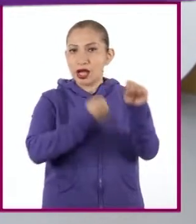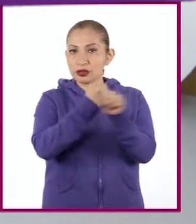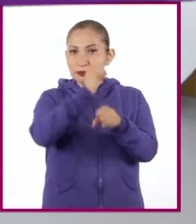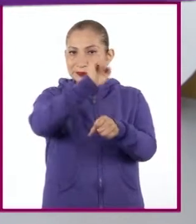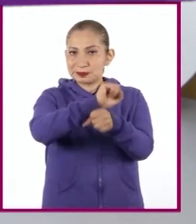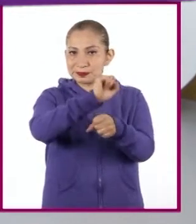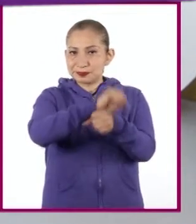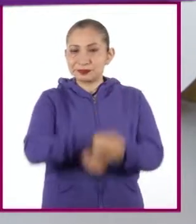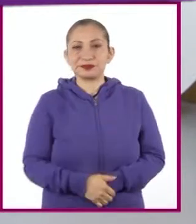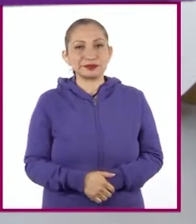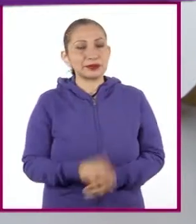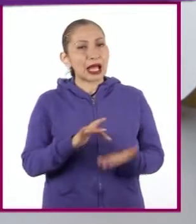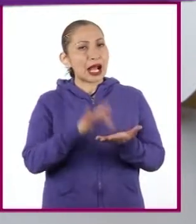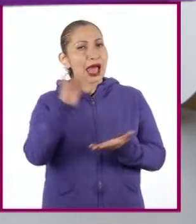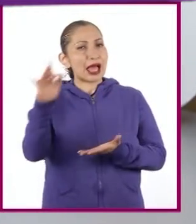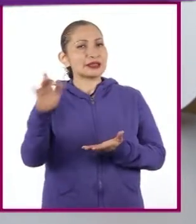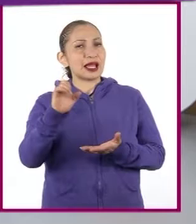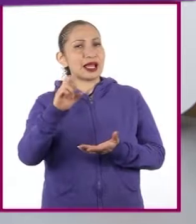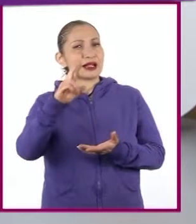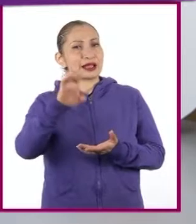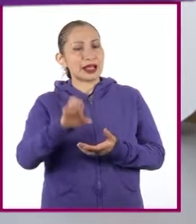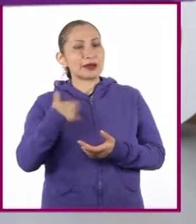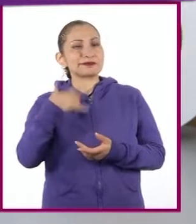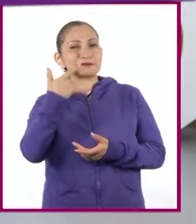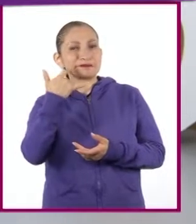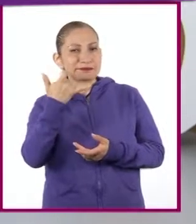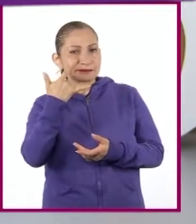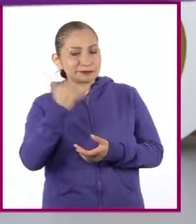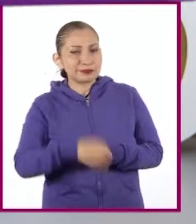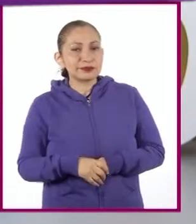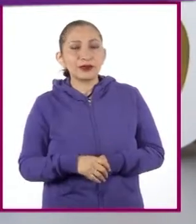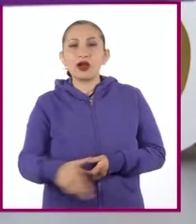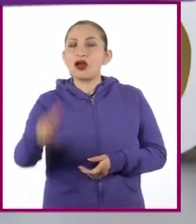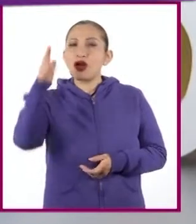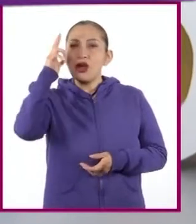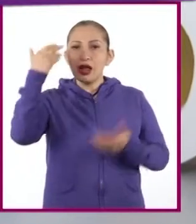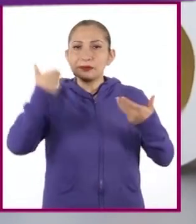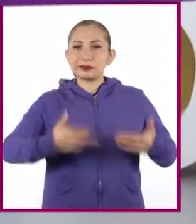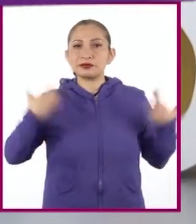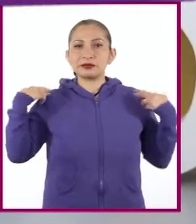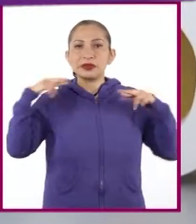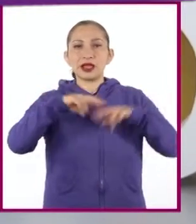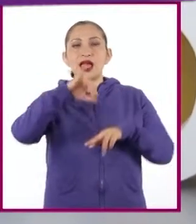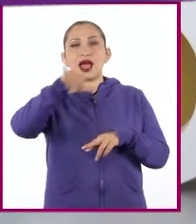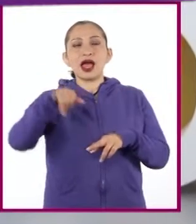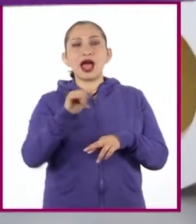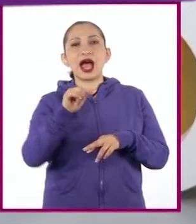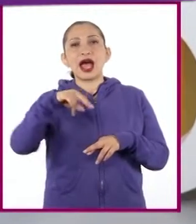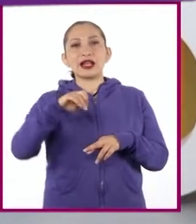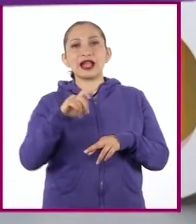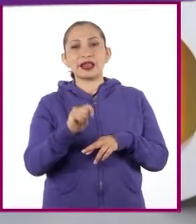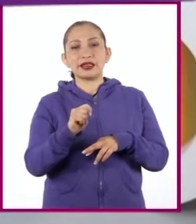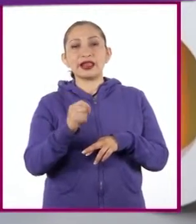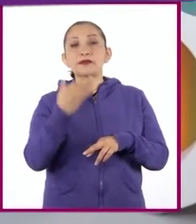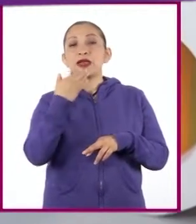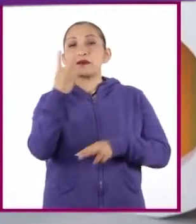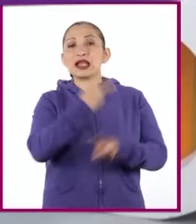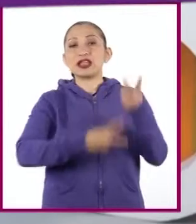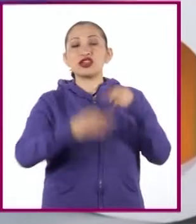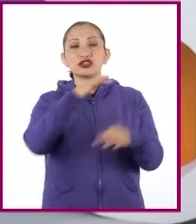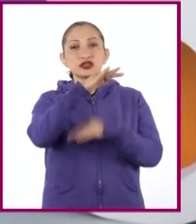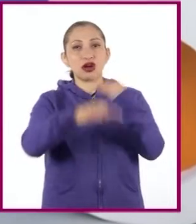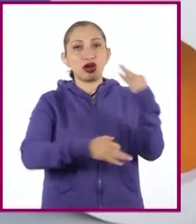secundaria. Gracias, Enrique, eres muy amable. ¿Qué tal? Soy la profesora Janet. Sean bienvenidas y